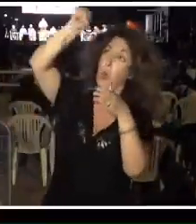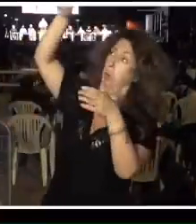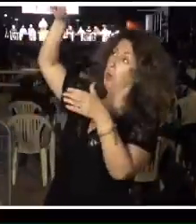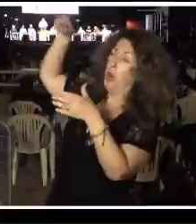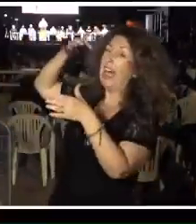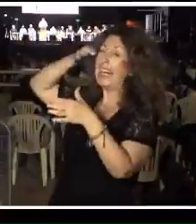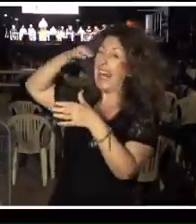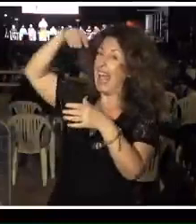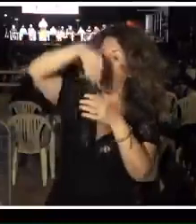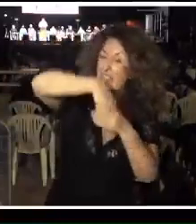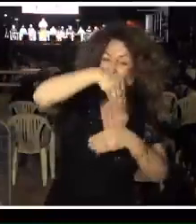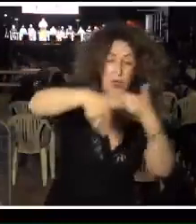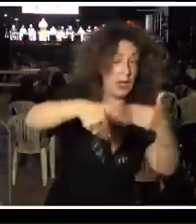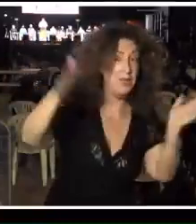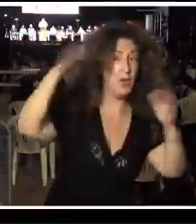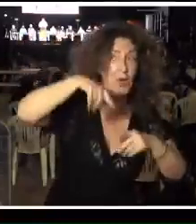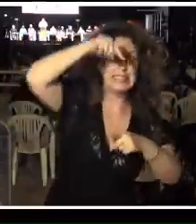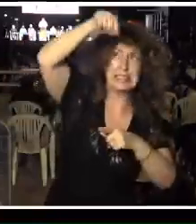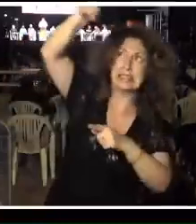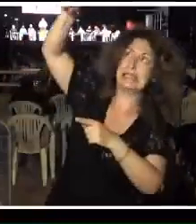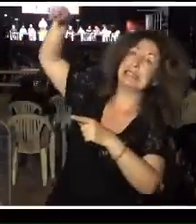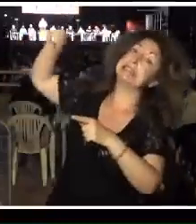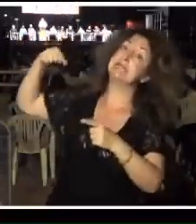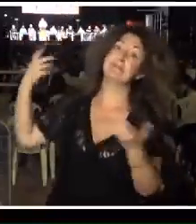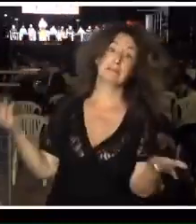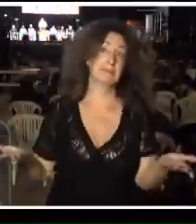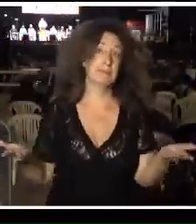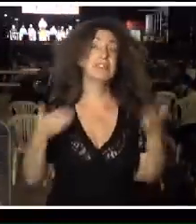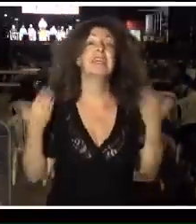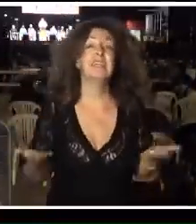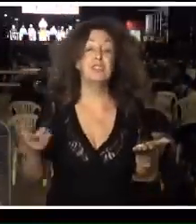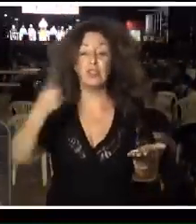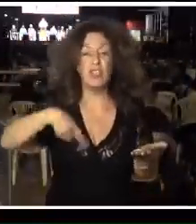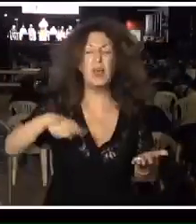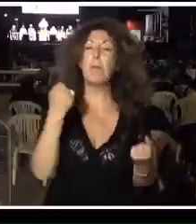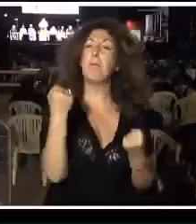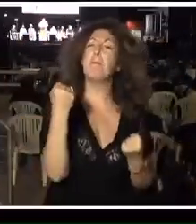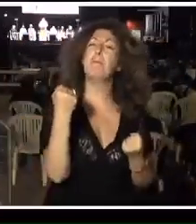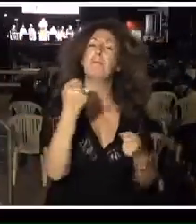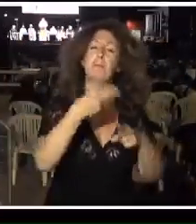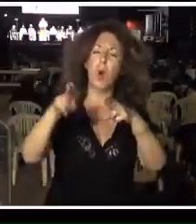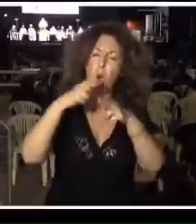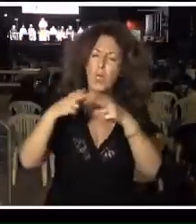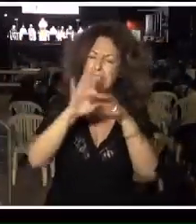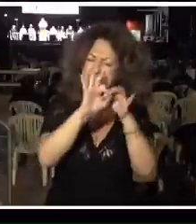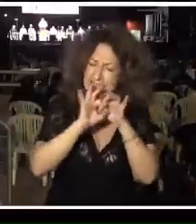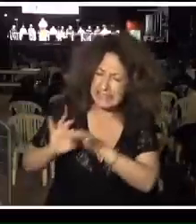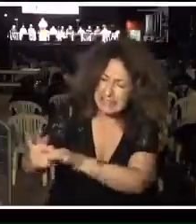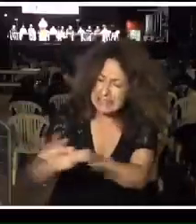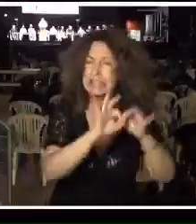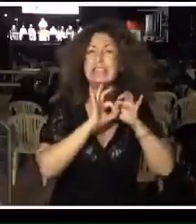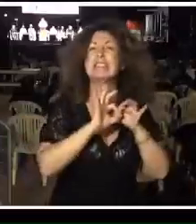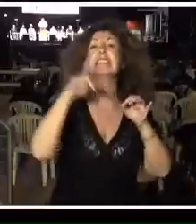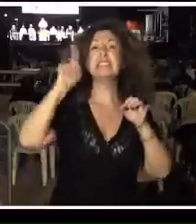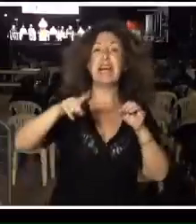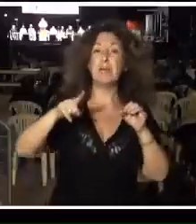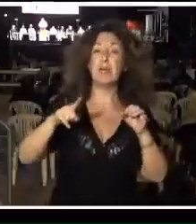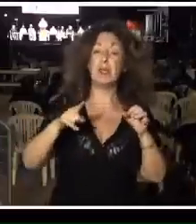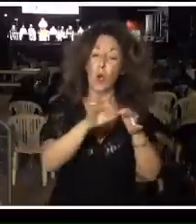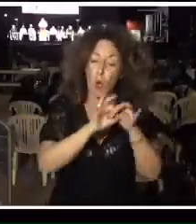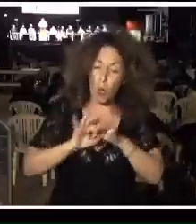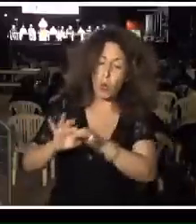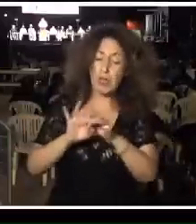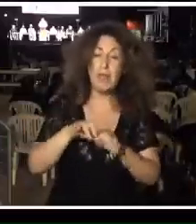ni responden ante nadie. Por ello, las políticas de alianza y la construcción de unidad popular